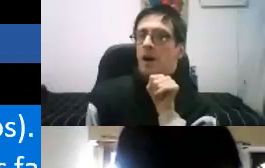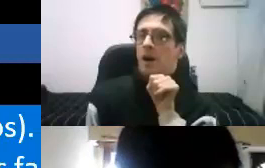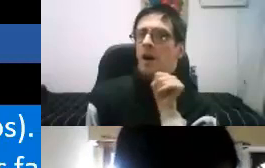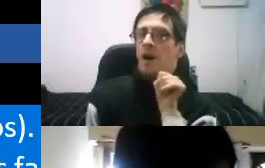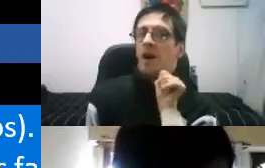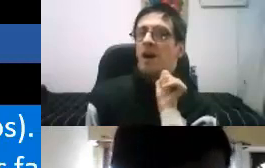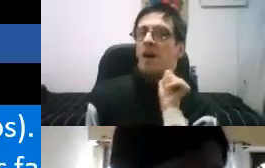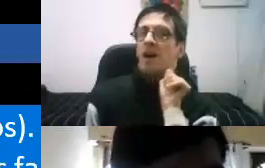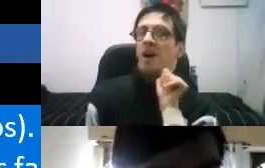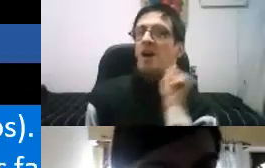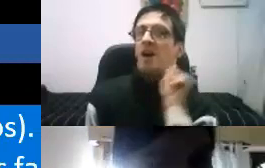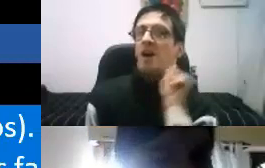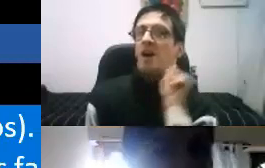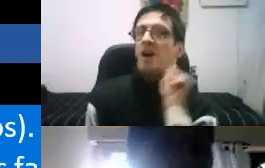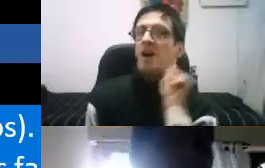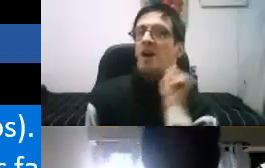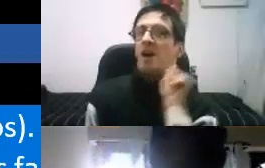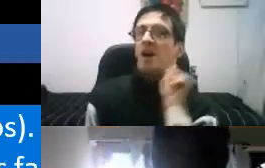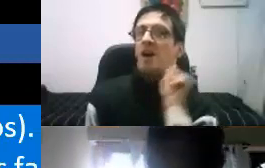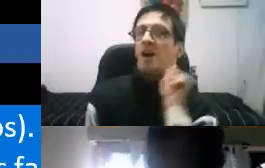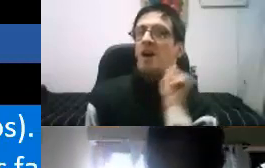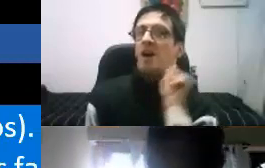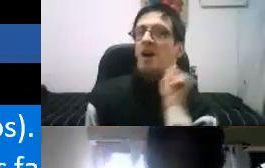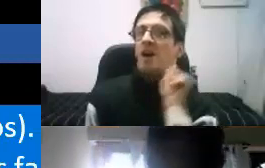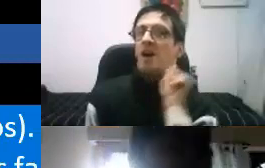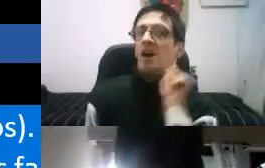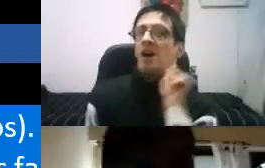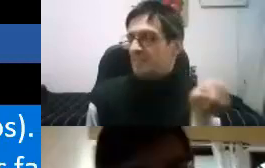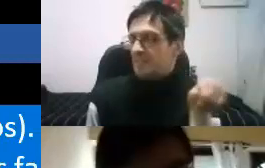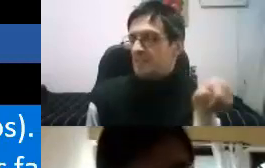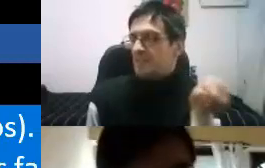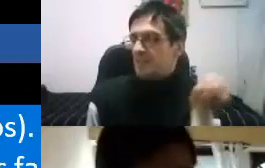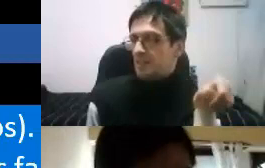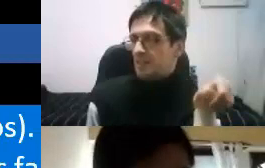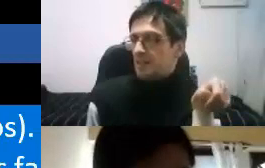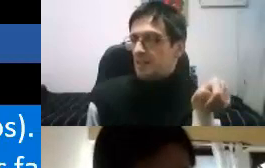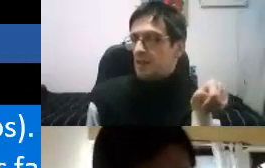Ediar, tomo 2, páginas 118 y 119.